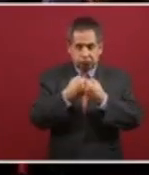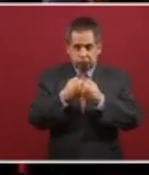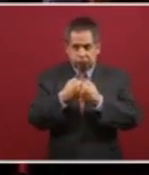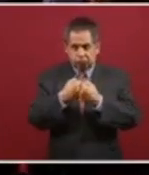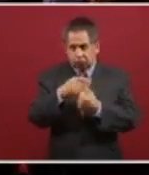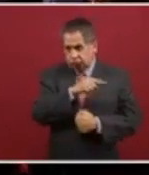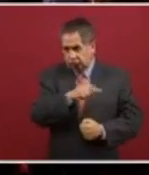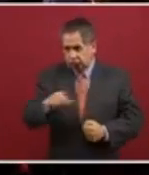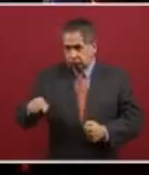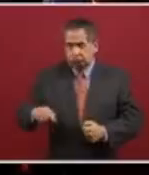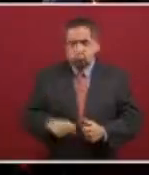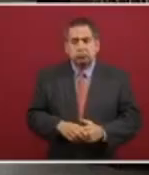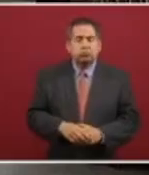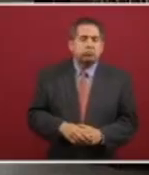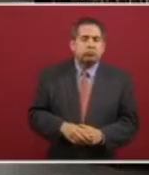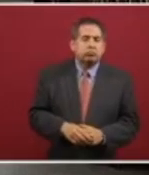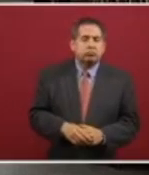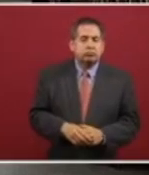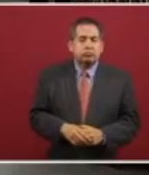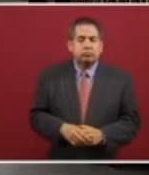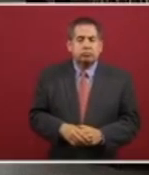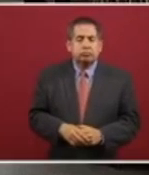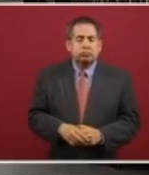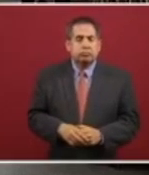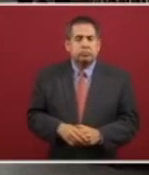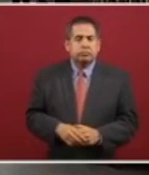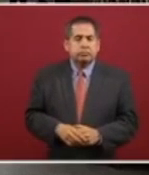clima? Sí, se está